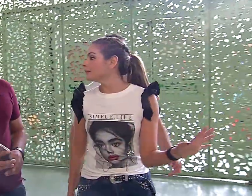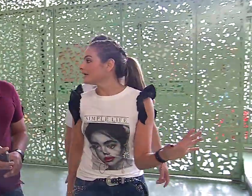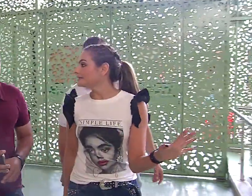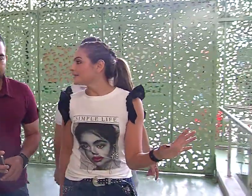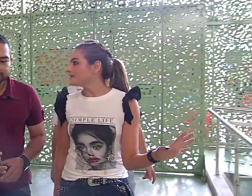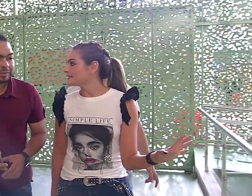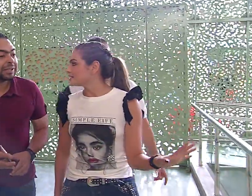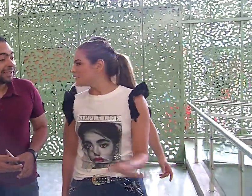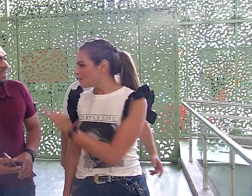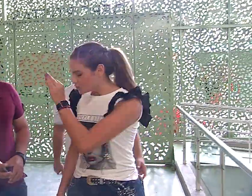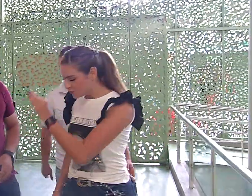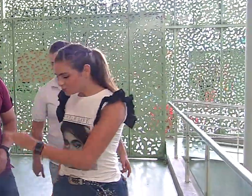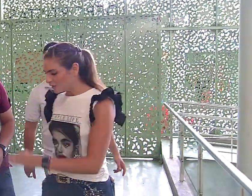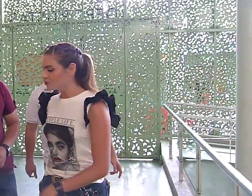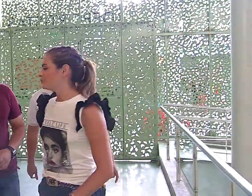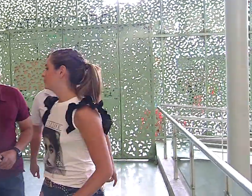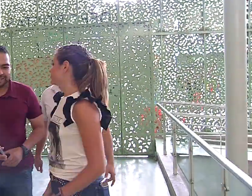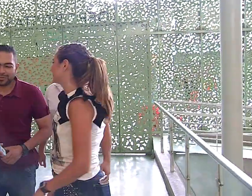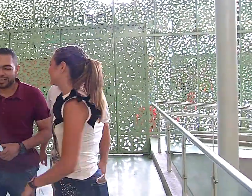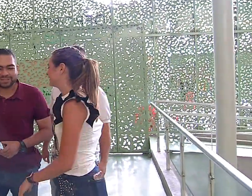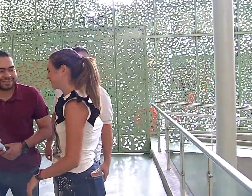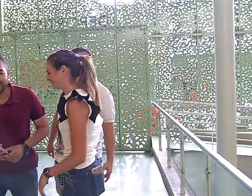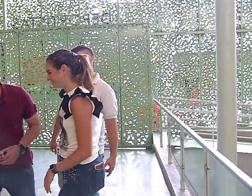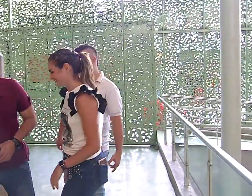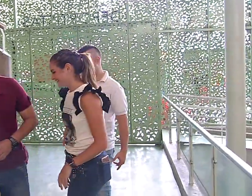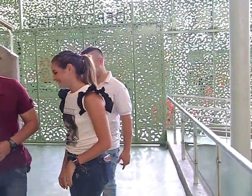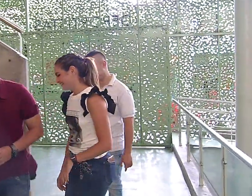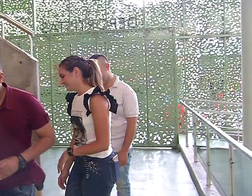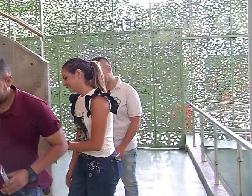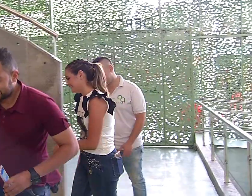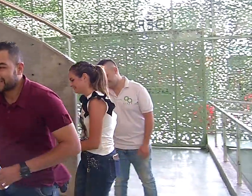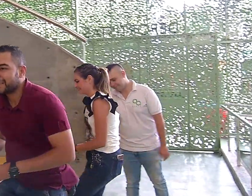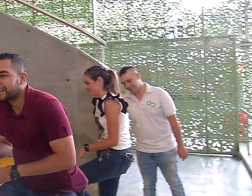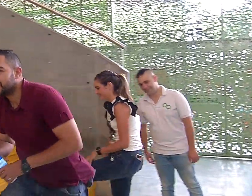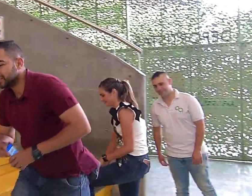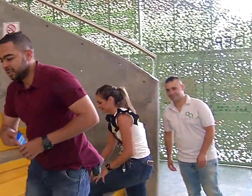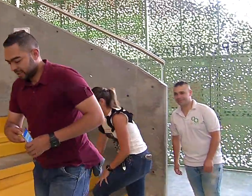que te vaya muy bien en la entrevista. Esperamos unos buenos audios. Listo, Cata, muchas gracias.